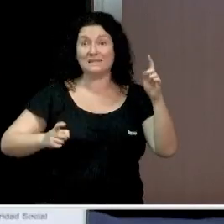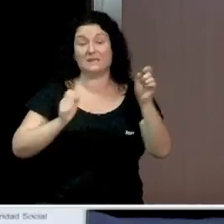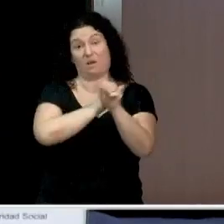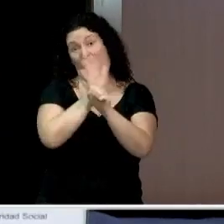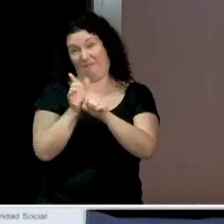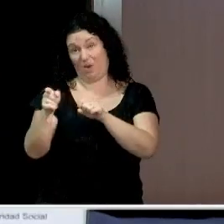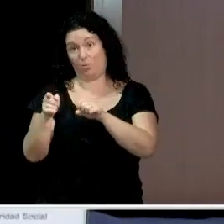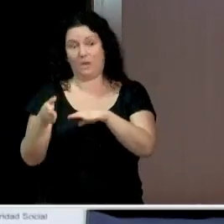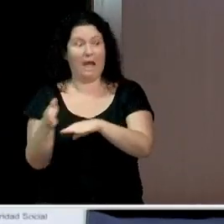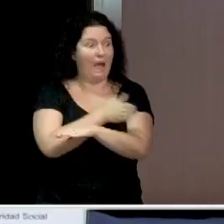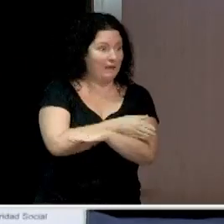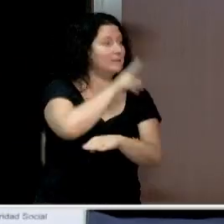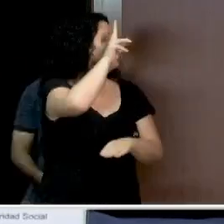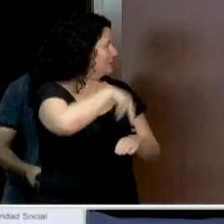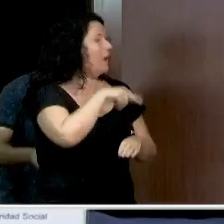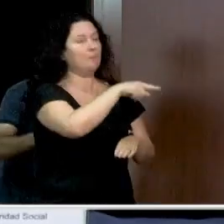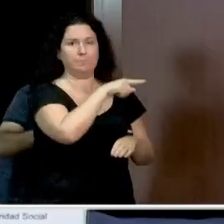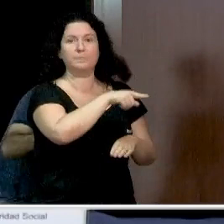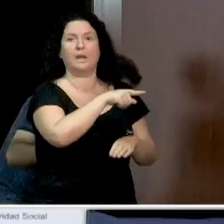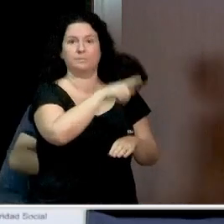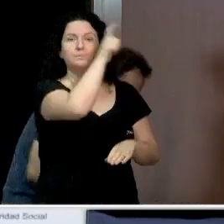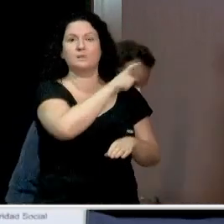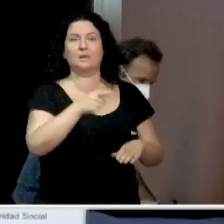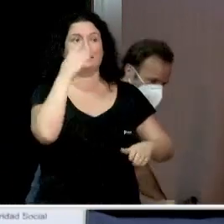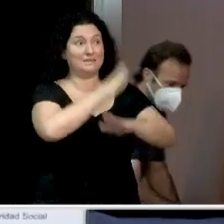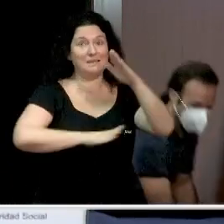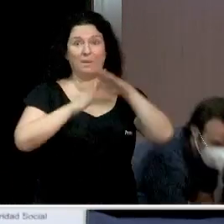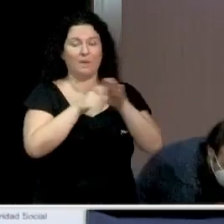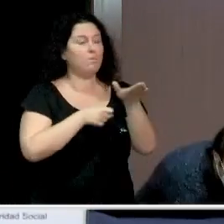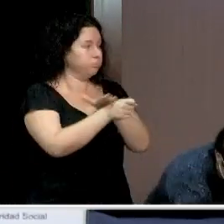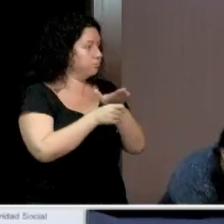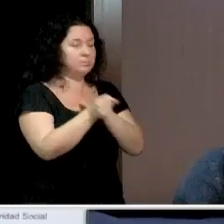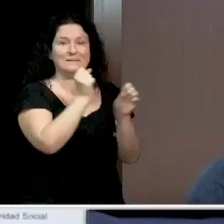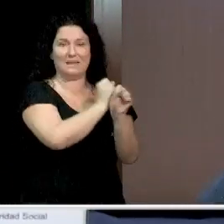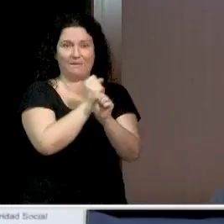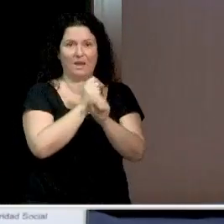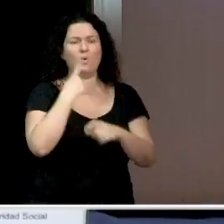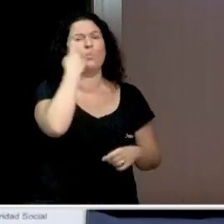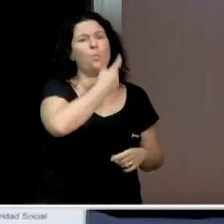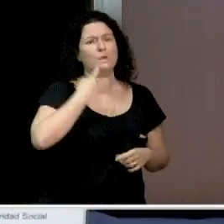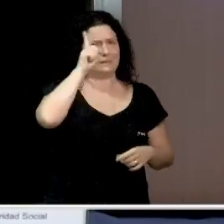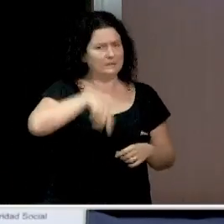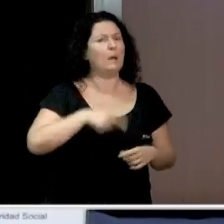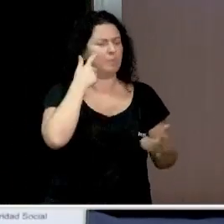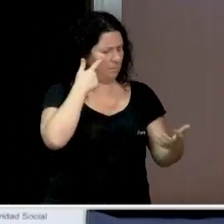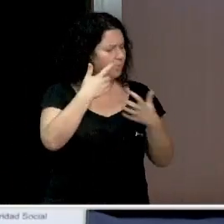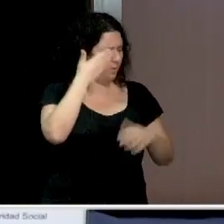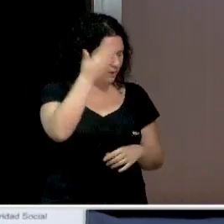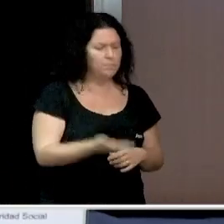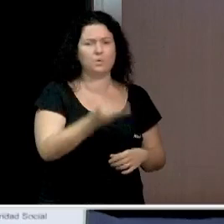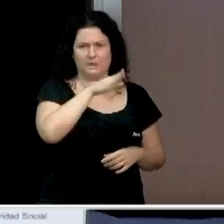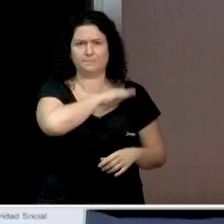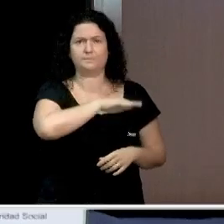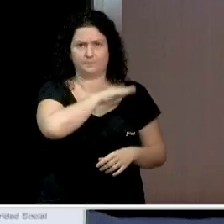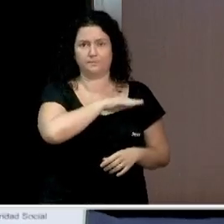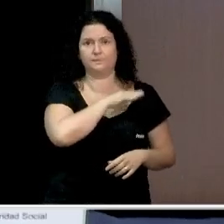pandemia, la dificultad estructural de inserción laboral de las personas con discapacidad ya era importante.